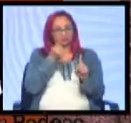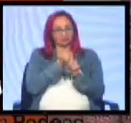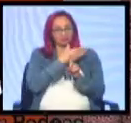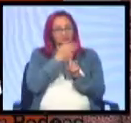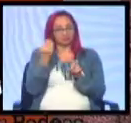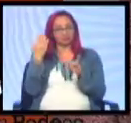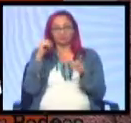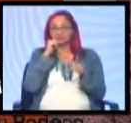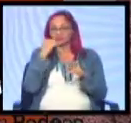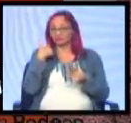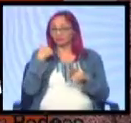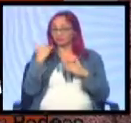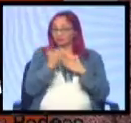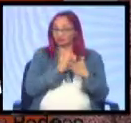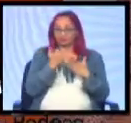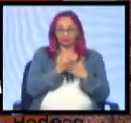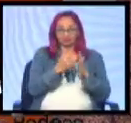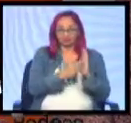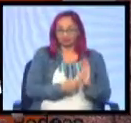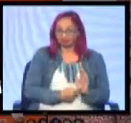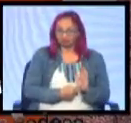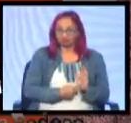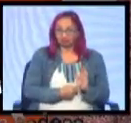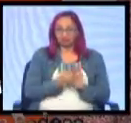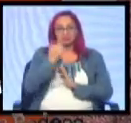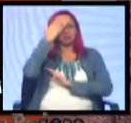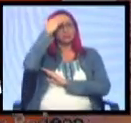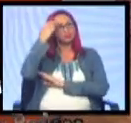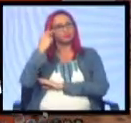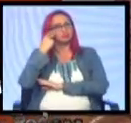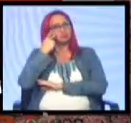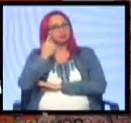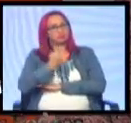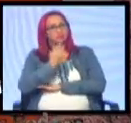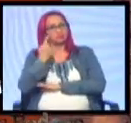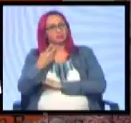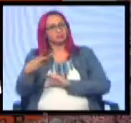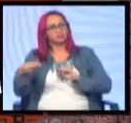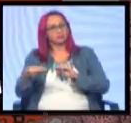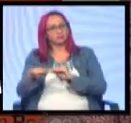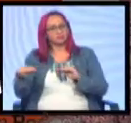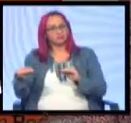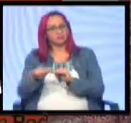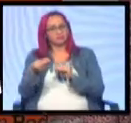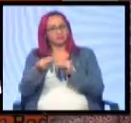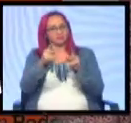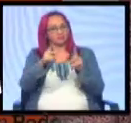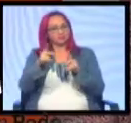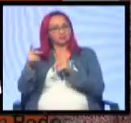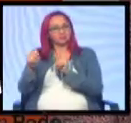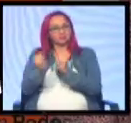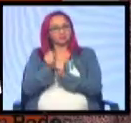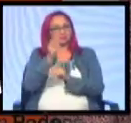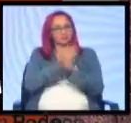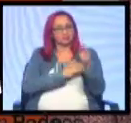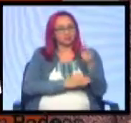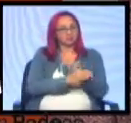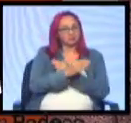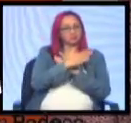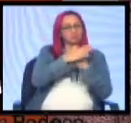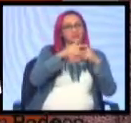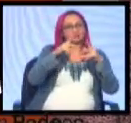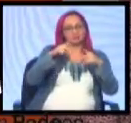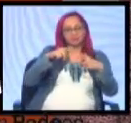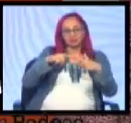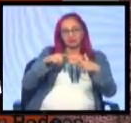y que no tengamos los recursos que se requieren, porque vemos que cada vez más las personas con discapacidad, las